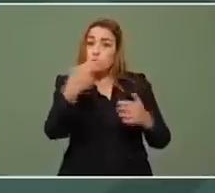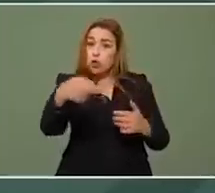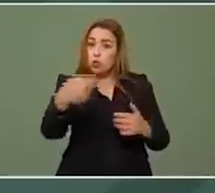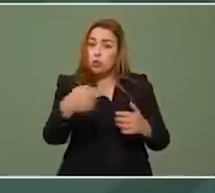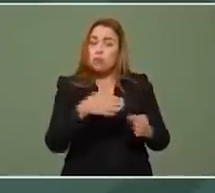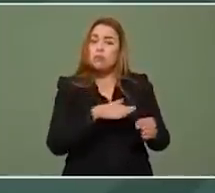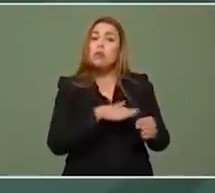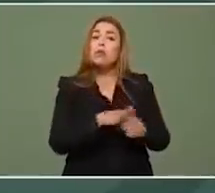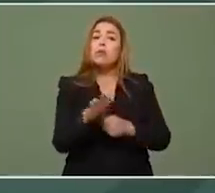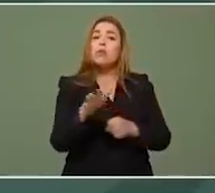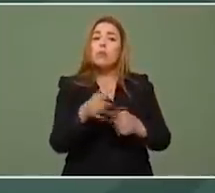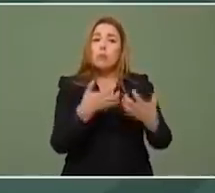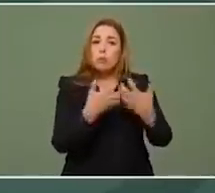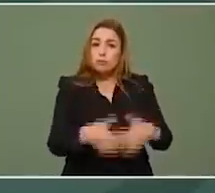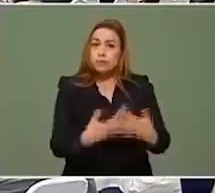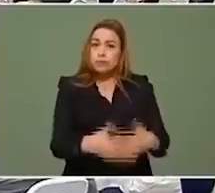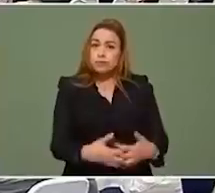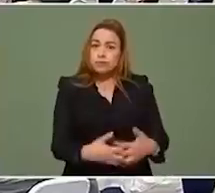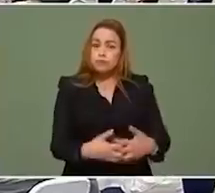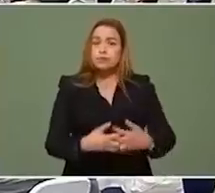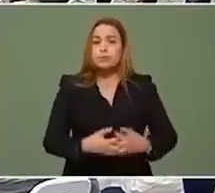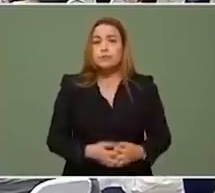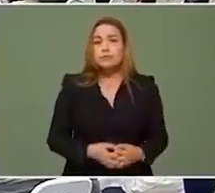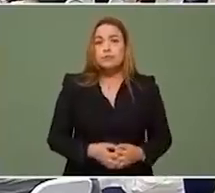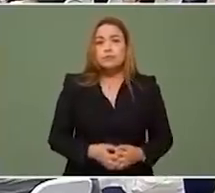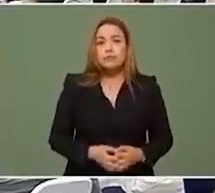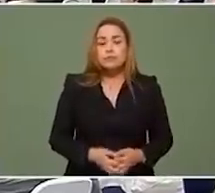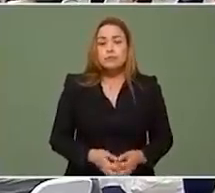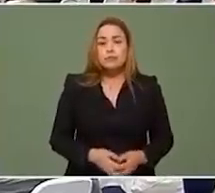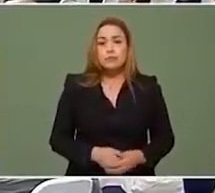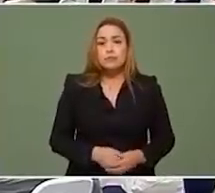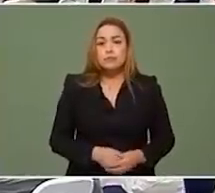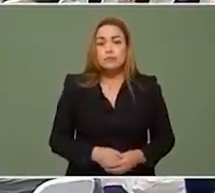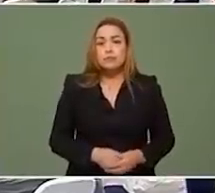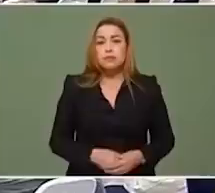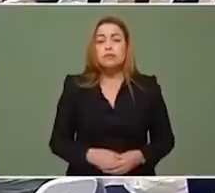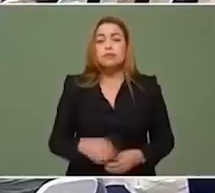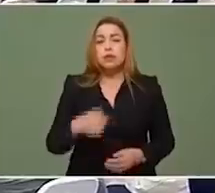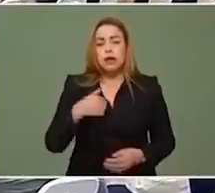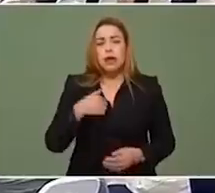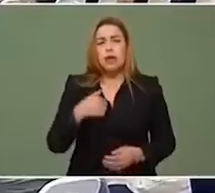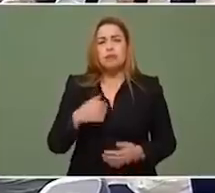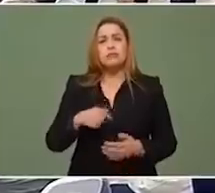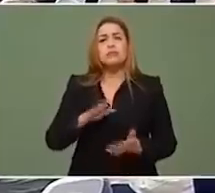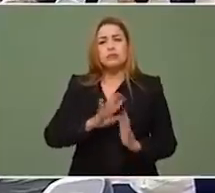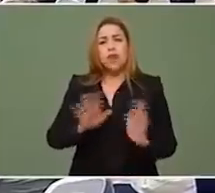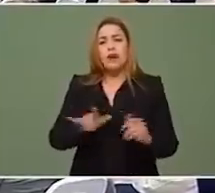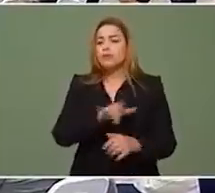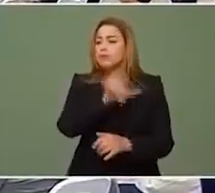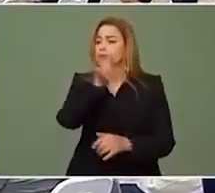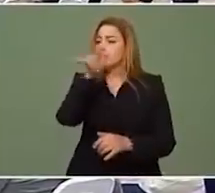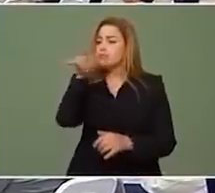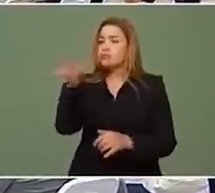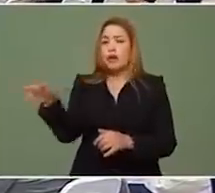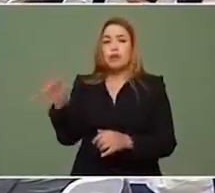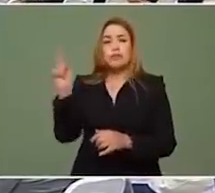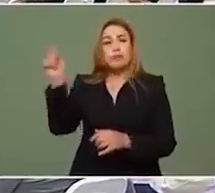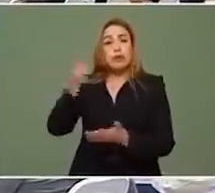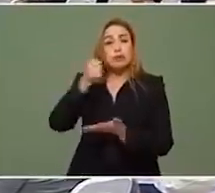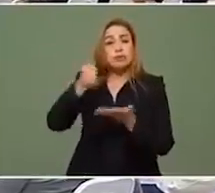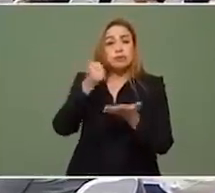ahora que regresemos a la ciudad de mexico les ofrezco a este esa información